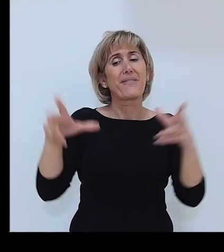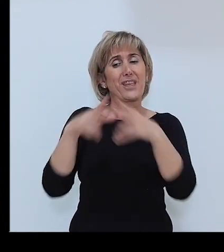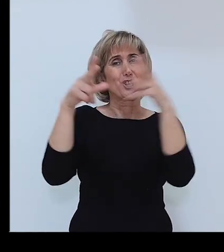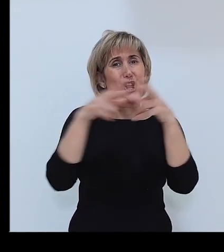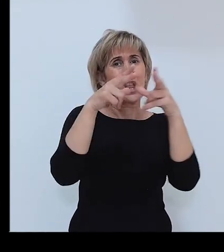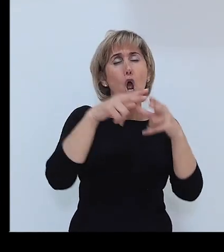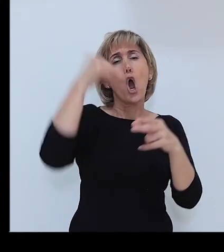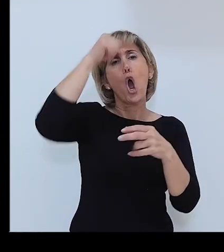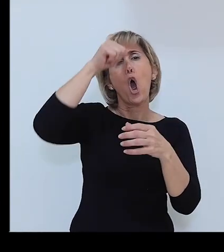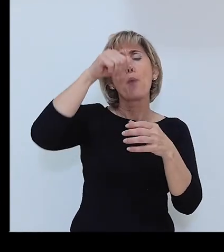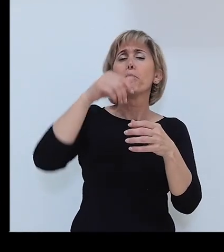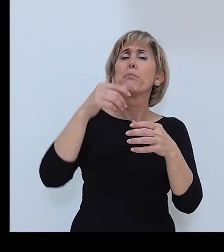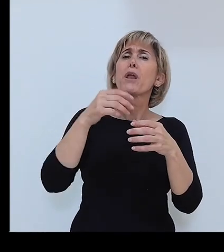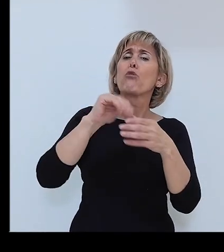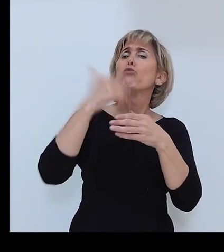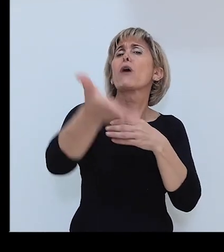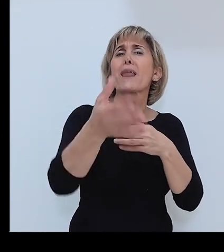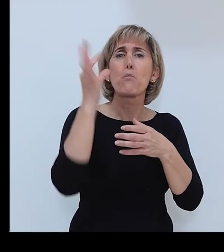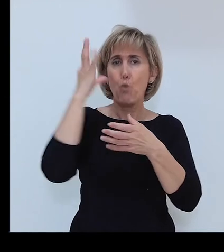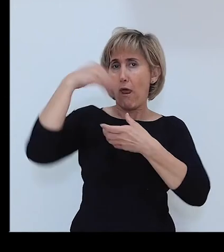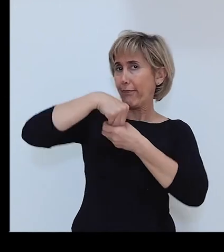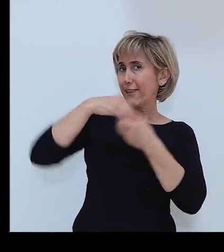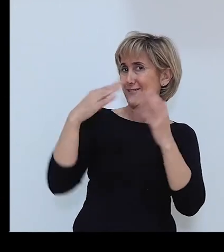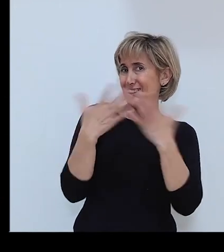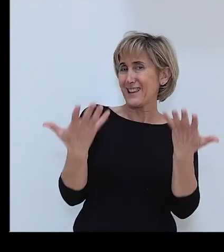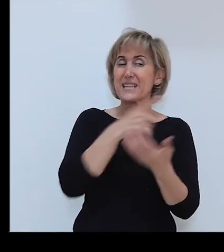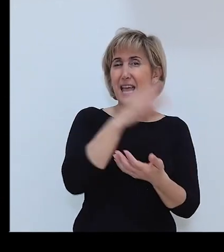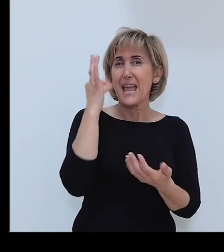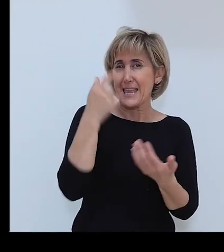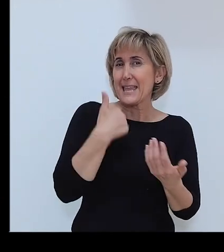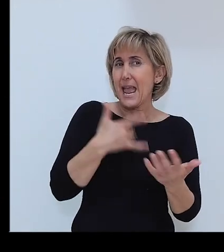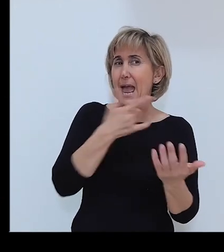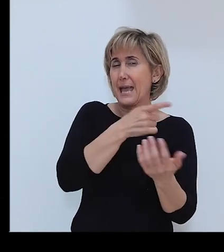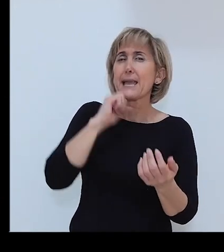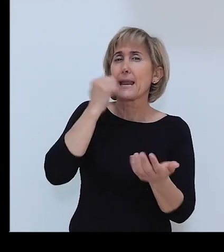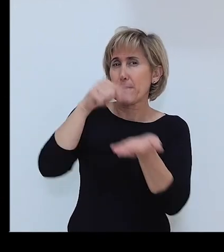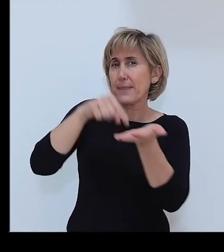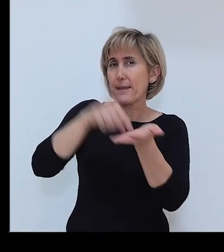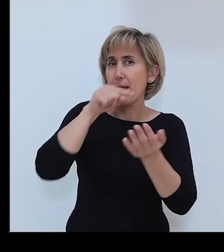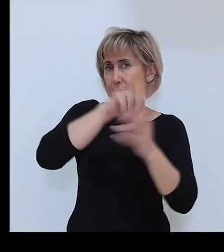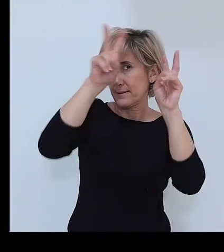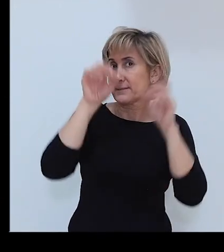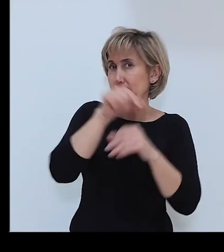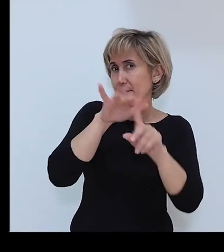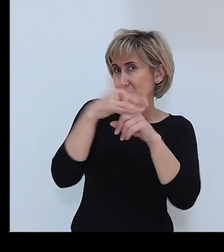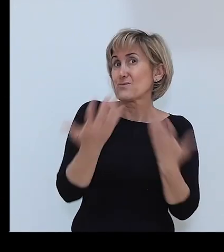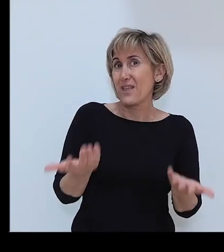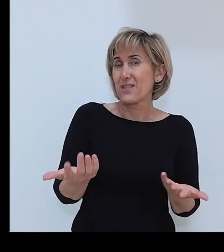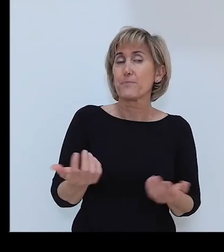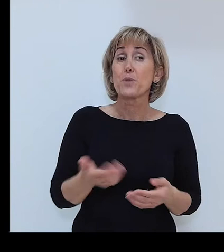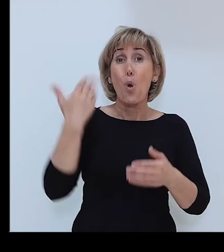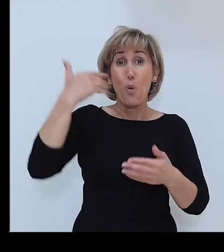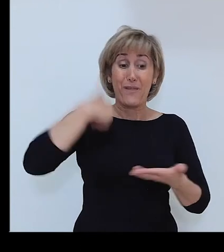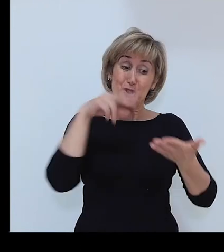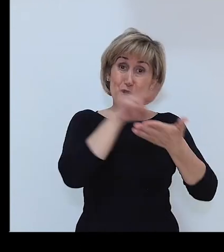desigualdad del contrato social, ¿no? Hombres fuera, mujeres dentro. Y claro, ella ya reivindicaba todo